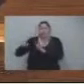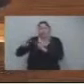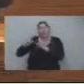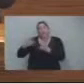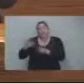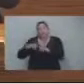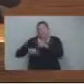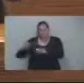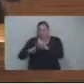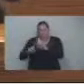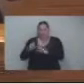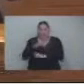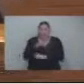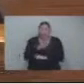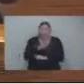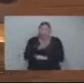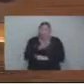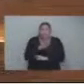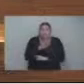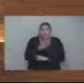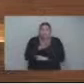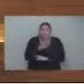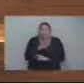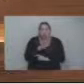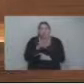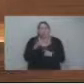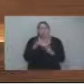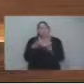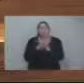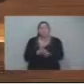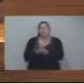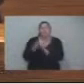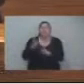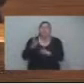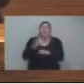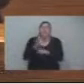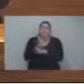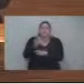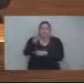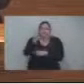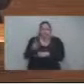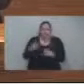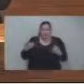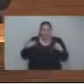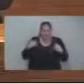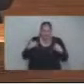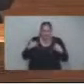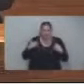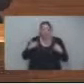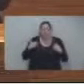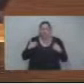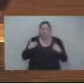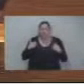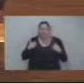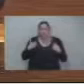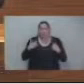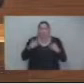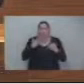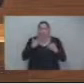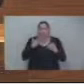le impide, en este caso al parlamentario, la posibilidad de tener una segunda